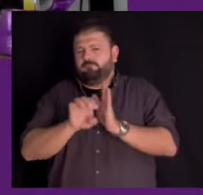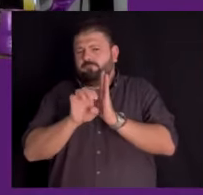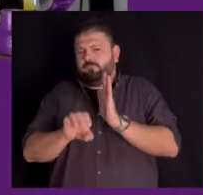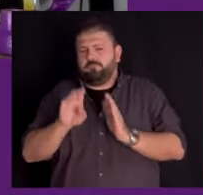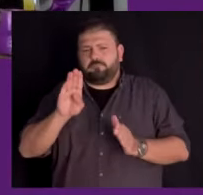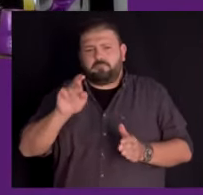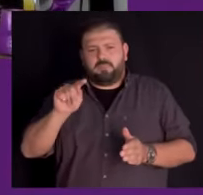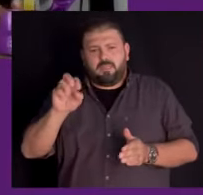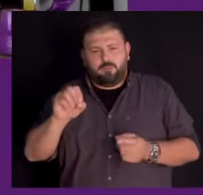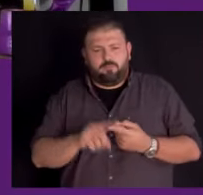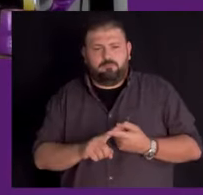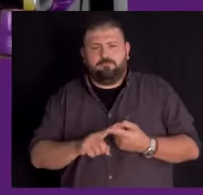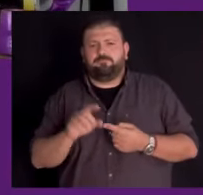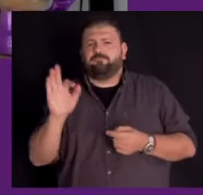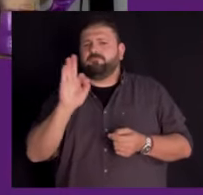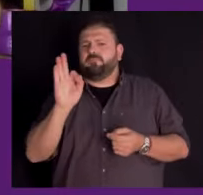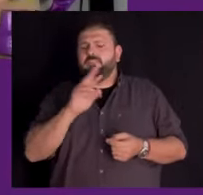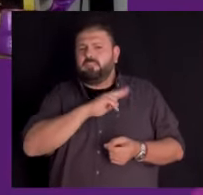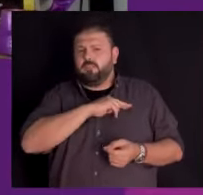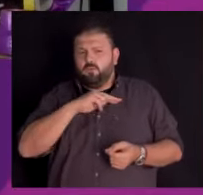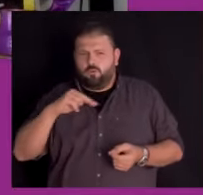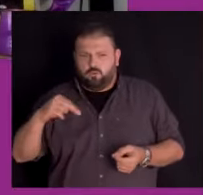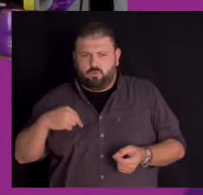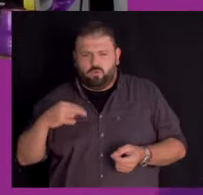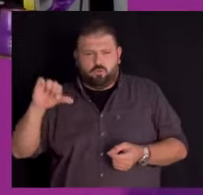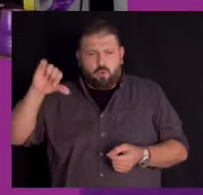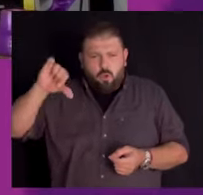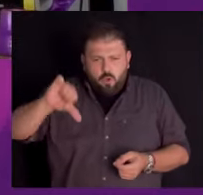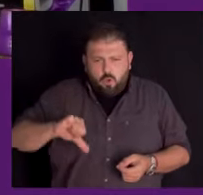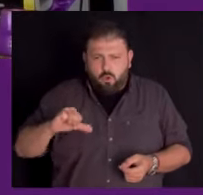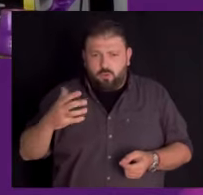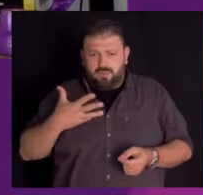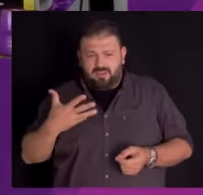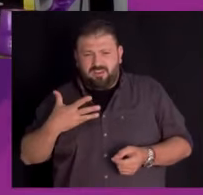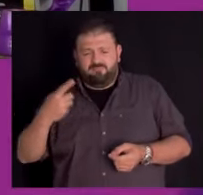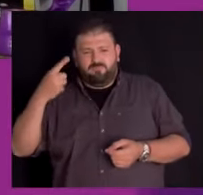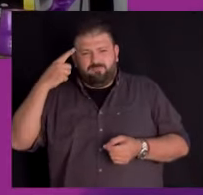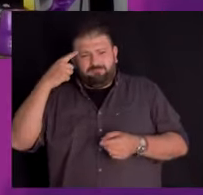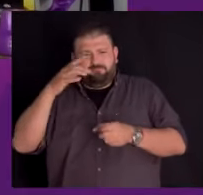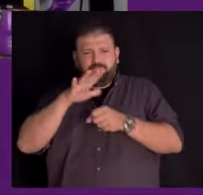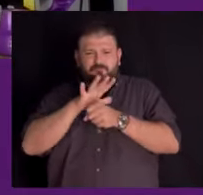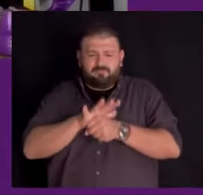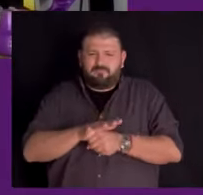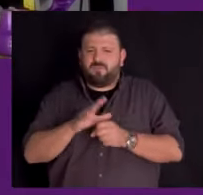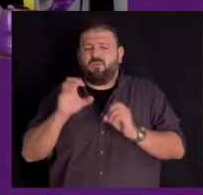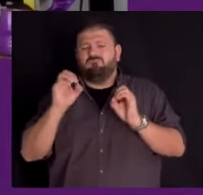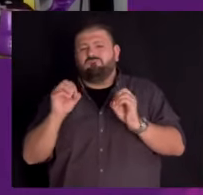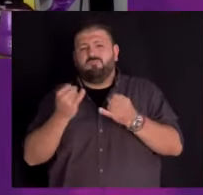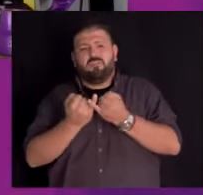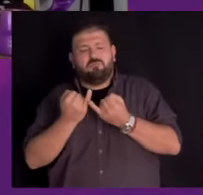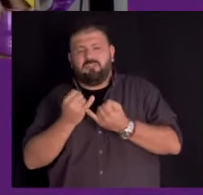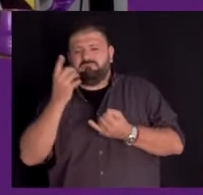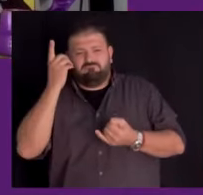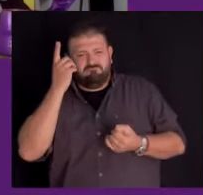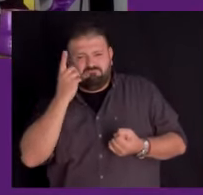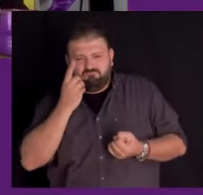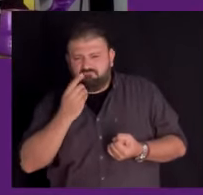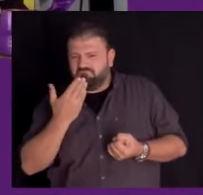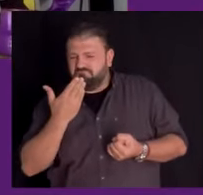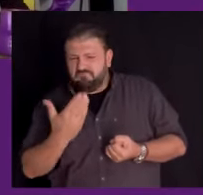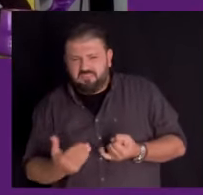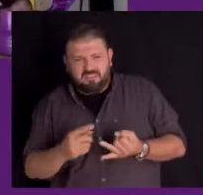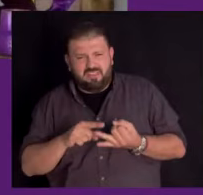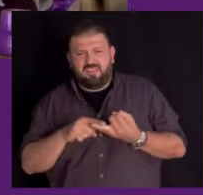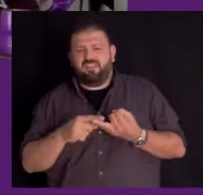Melo, por ejemplo, si nosotros hoy tenemos estrés, no estamos durmiendo bien, no estamos